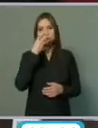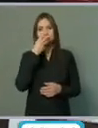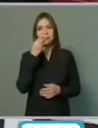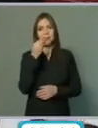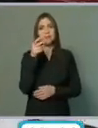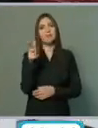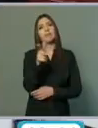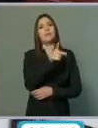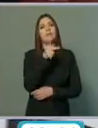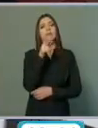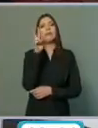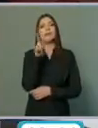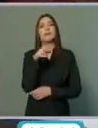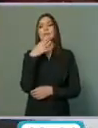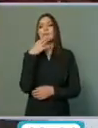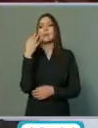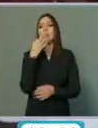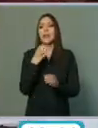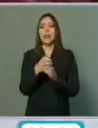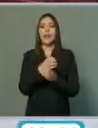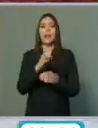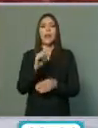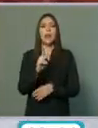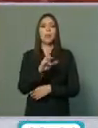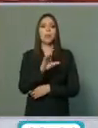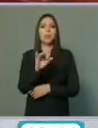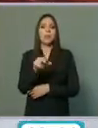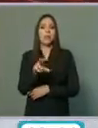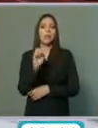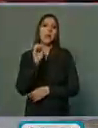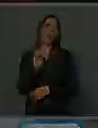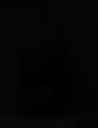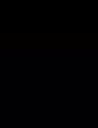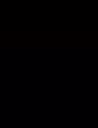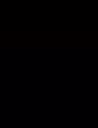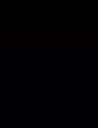ay, qué rico capuchino, un americano, un expreso. Bueno, ¿para qué les cuento?